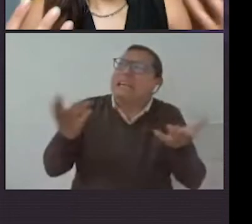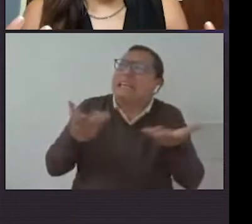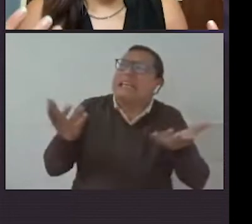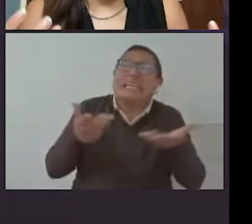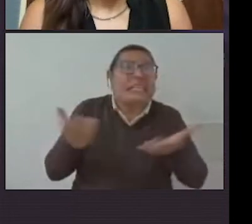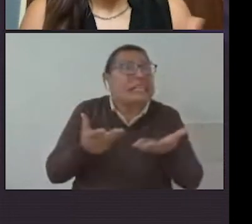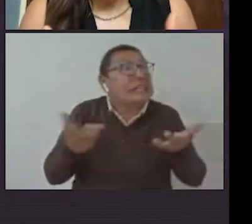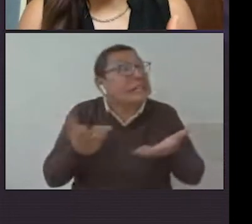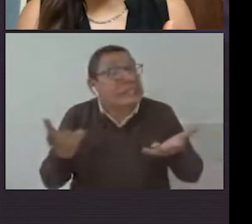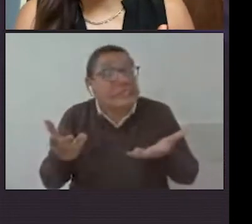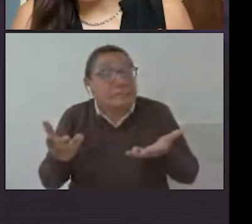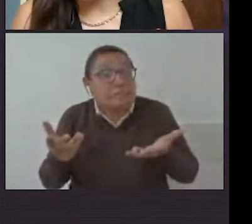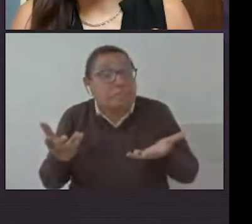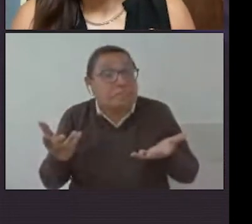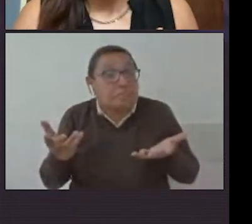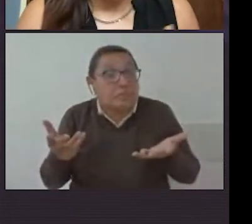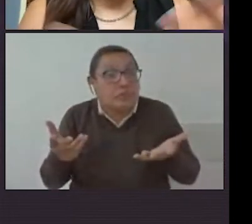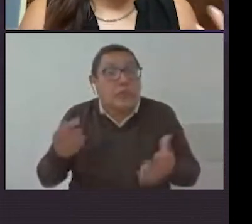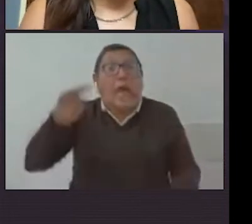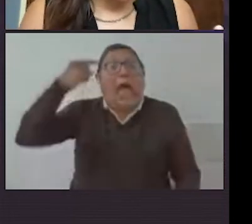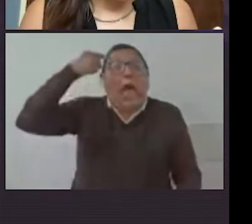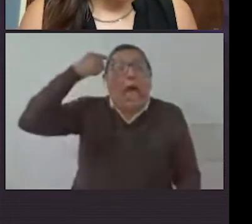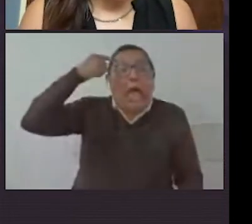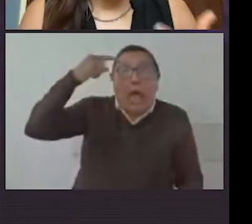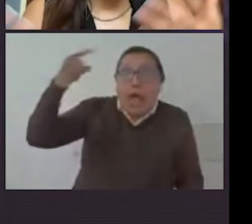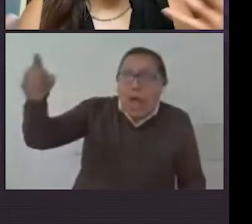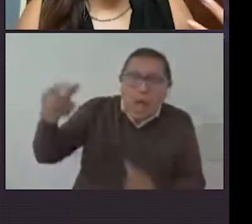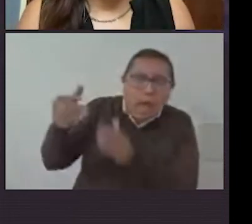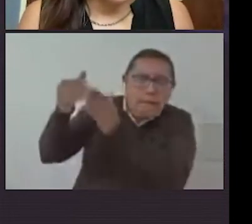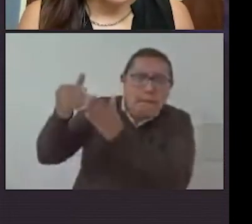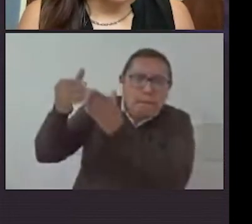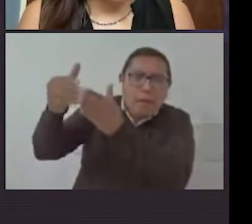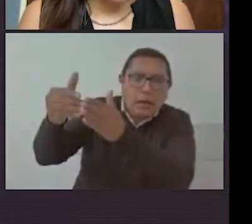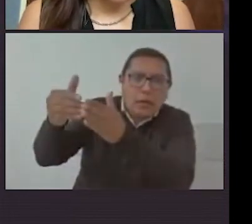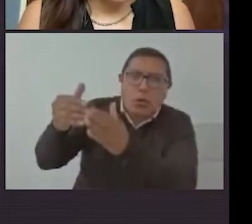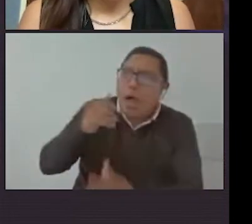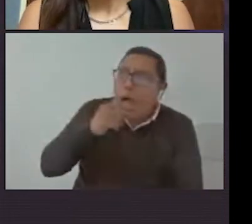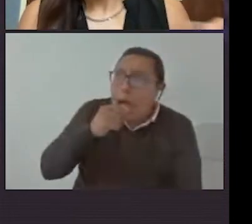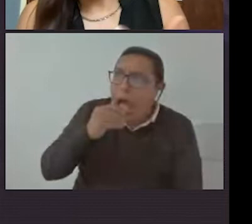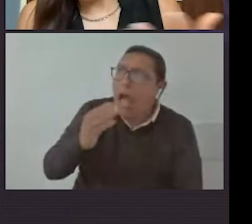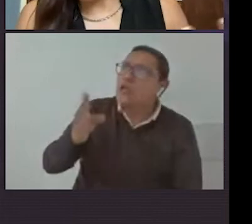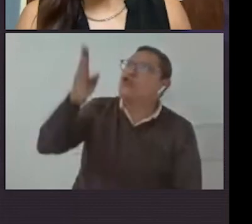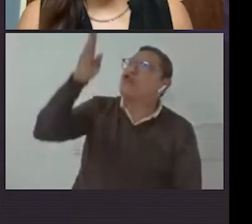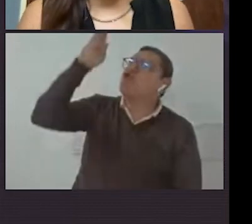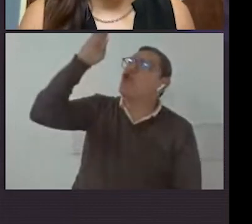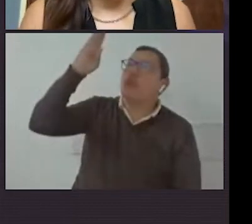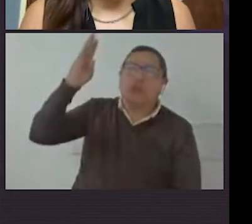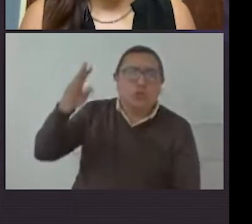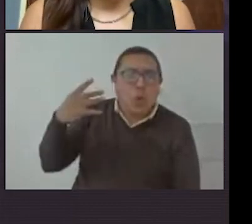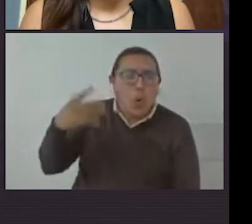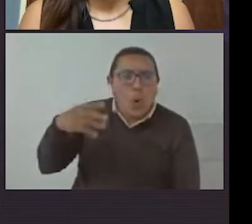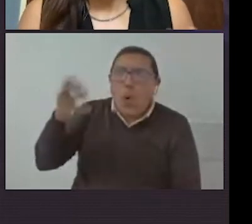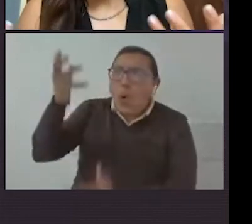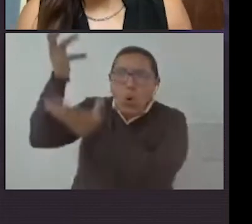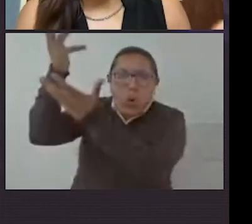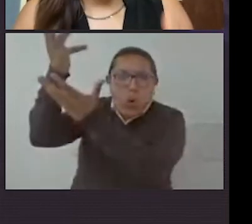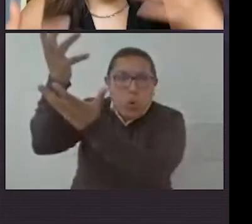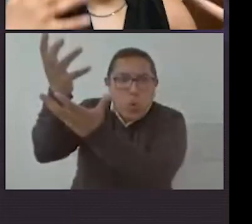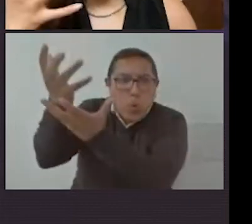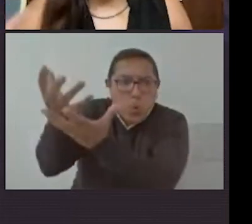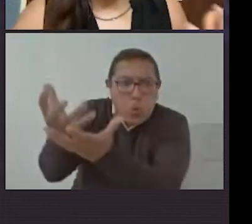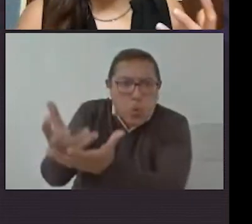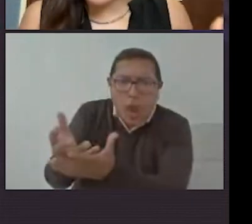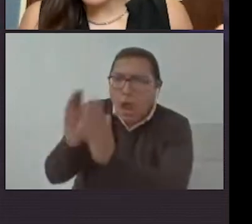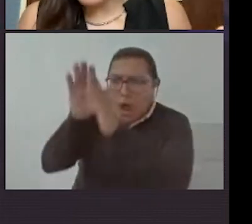conocidas. Por ejemplo, ellos pensaban que eran dioses, que eran manifestaciones de los dioses, no eran los españoles. Por lo tanto,